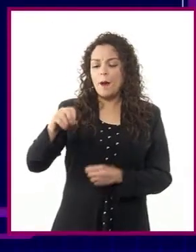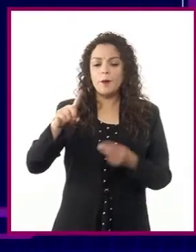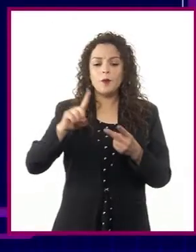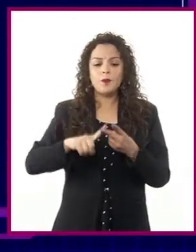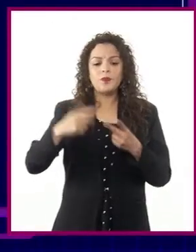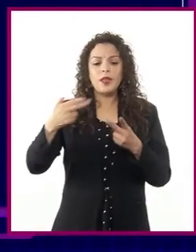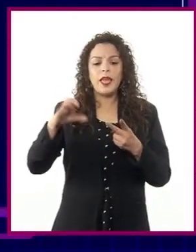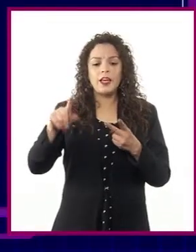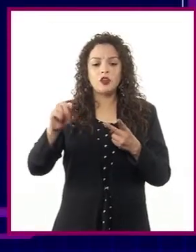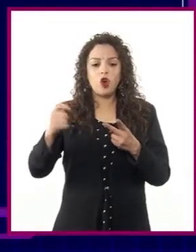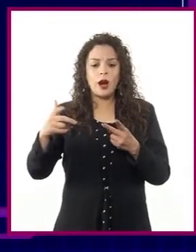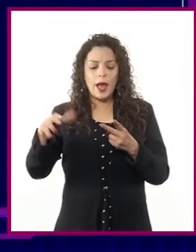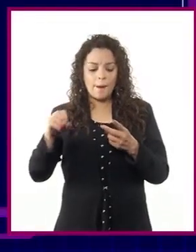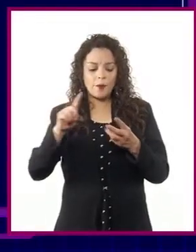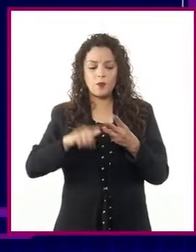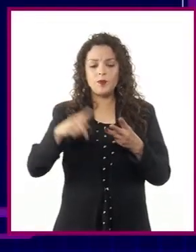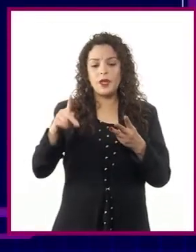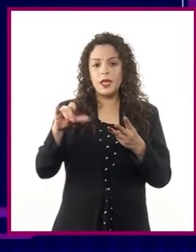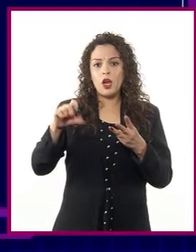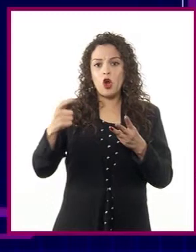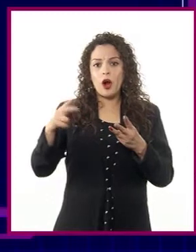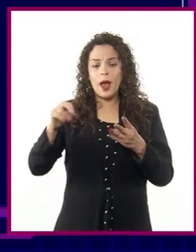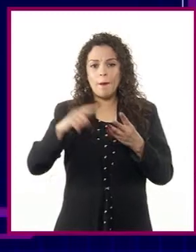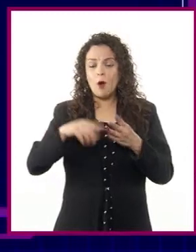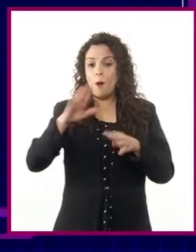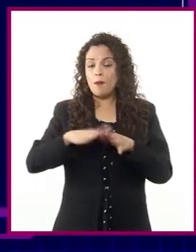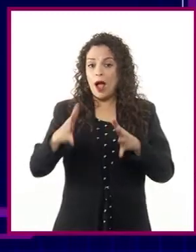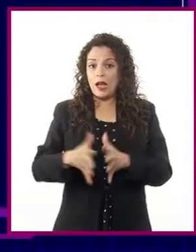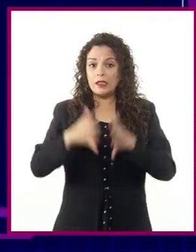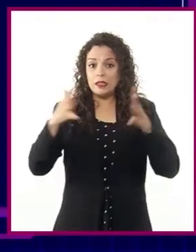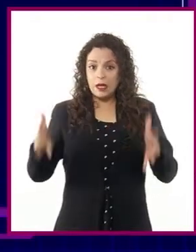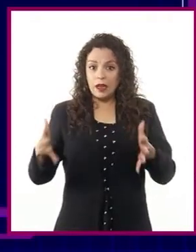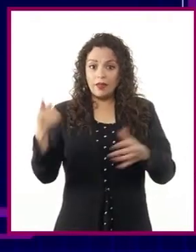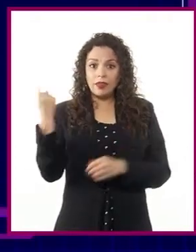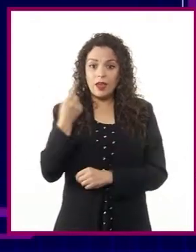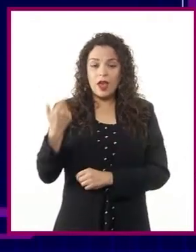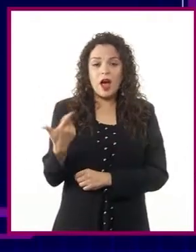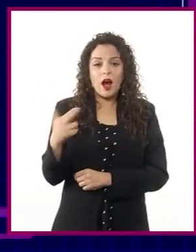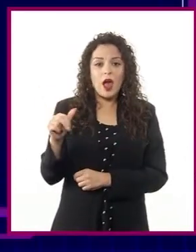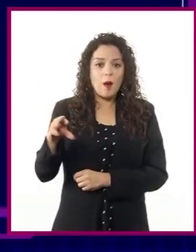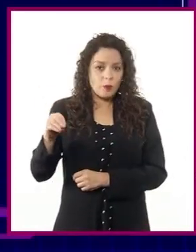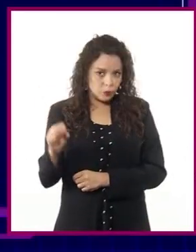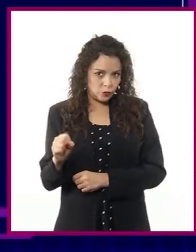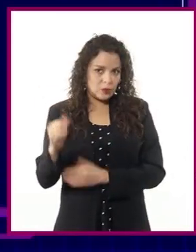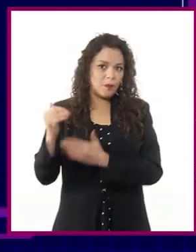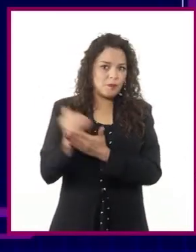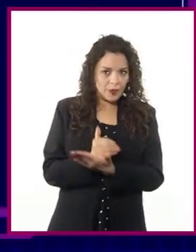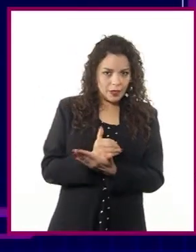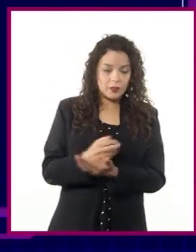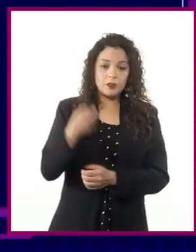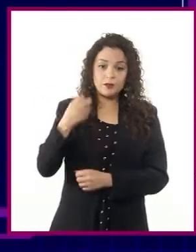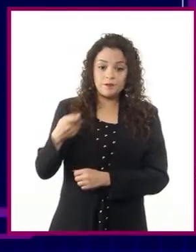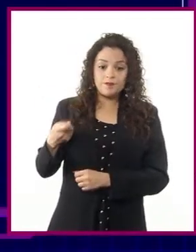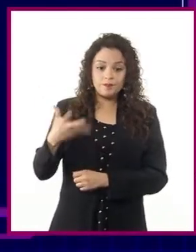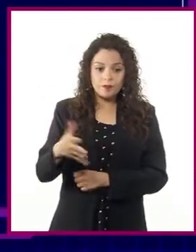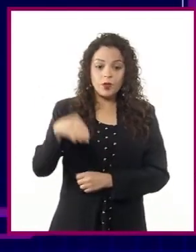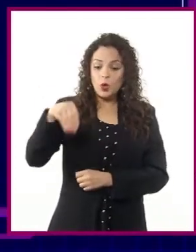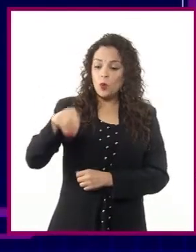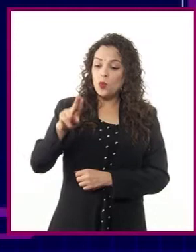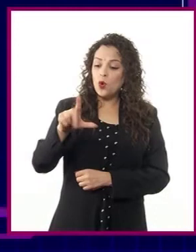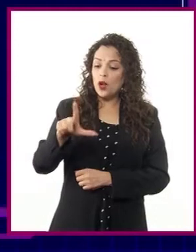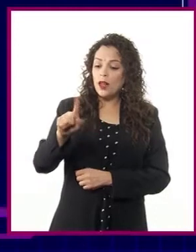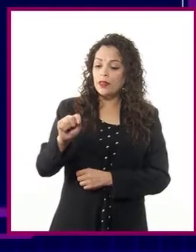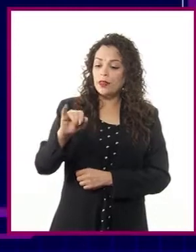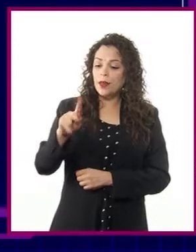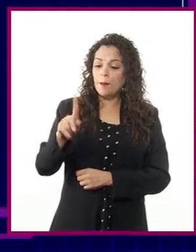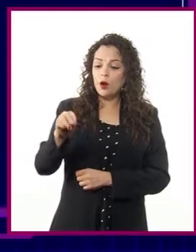kilogramos que corresponden a medidas más grandes que las expresadas en gramos y por eso se les llaman múltiplos del gramo,